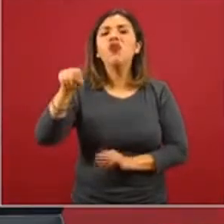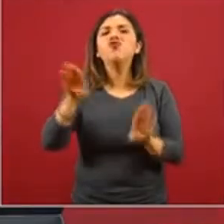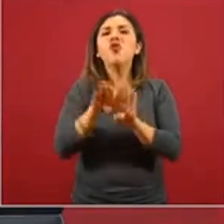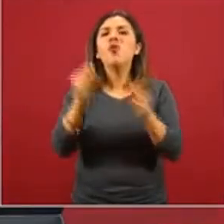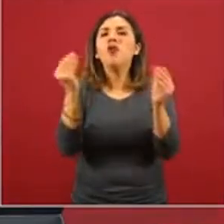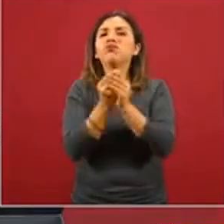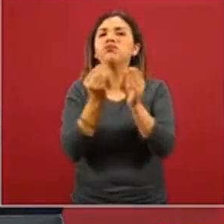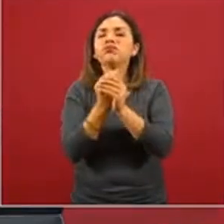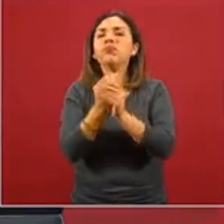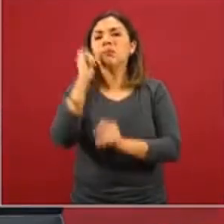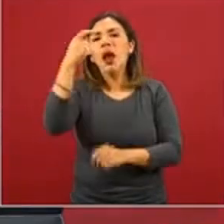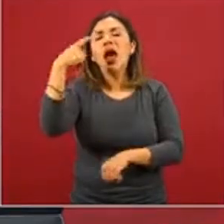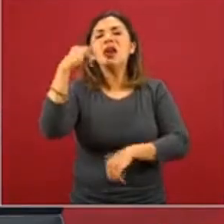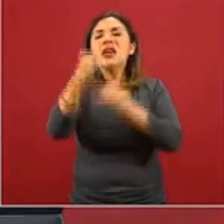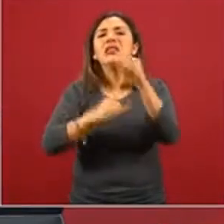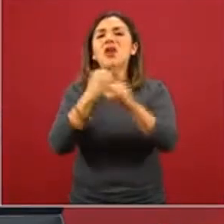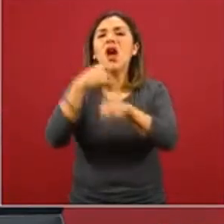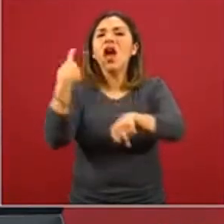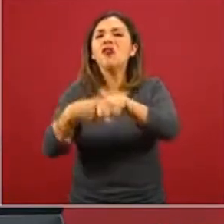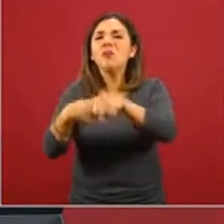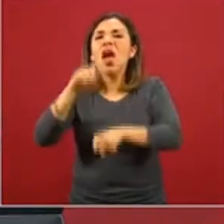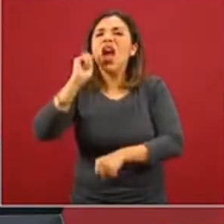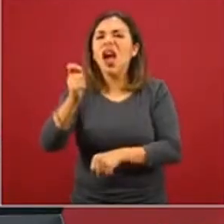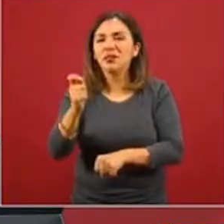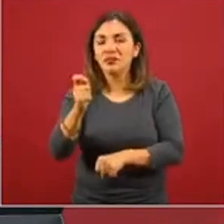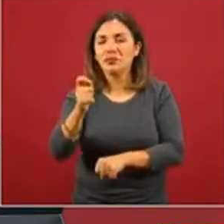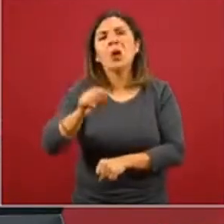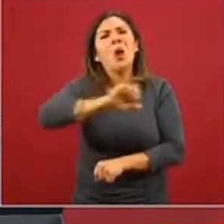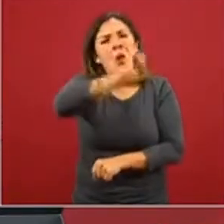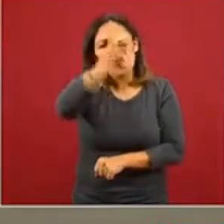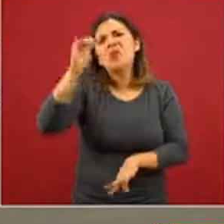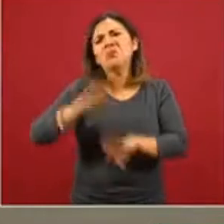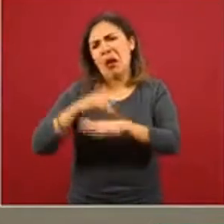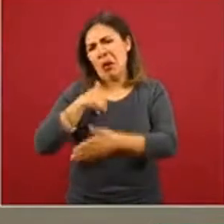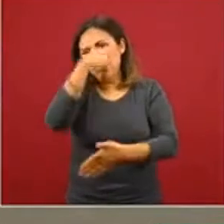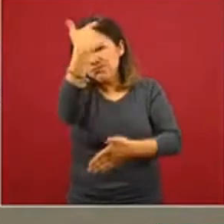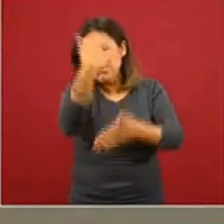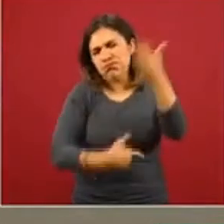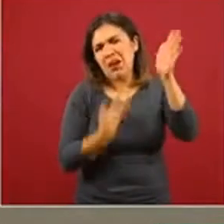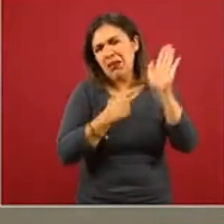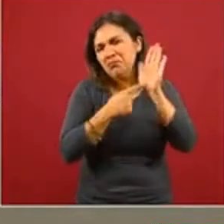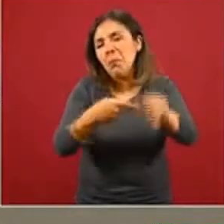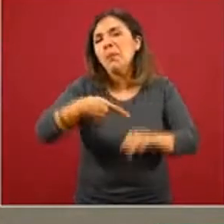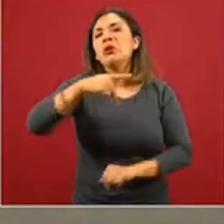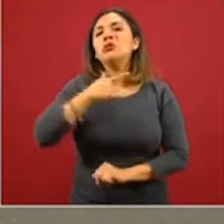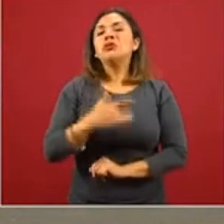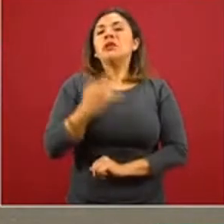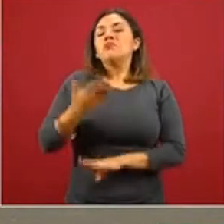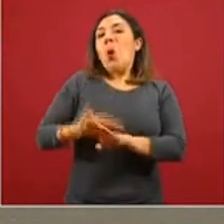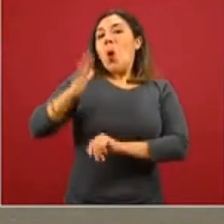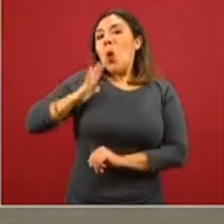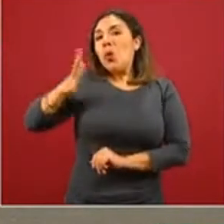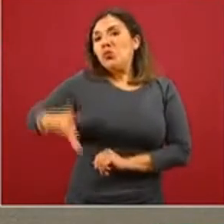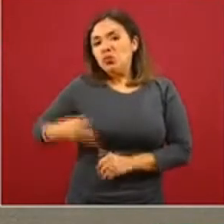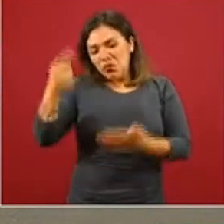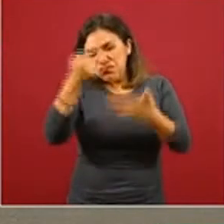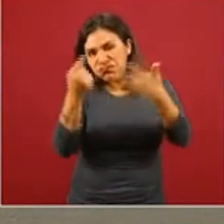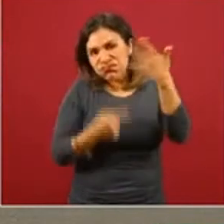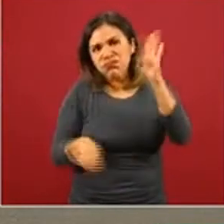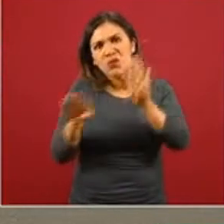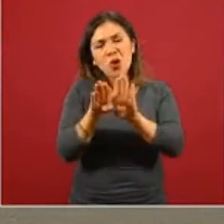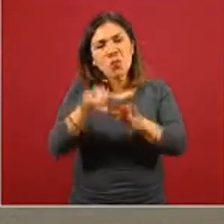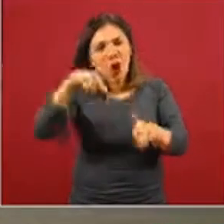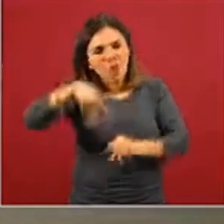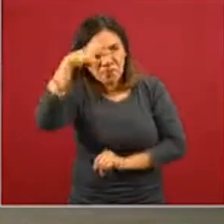clasificación internacional de enfermedades. Y hay otros, podríamos traer una lista muy grande porque nos sentimos muy orgullosos de la